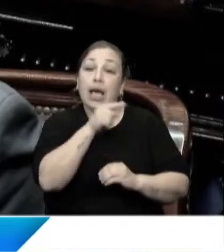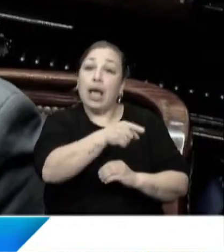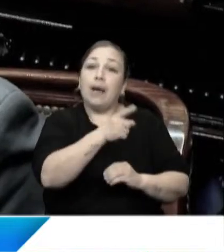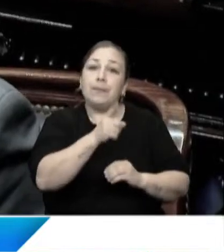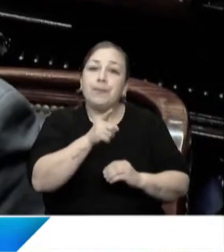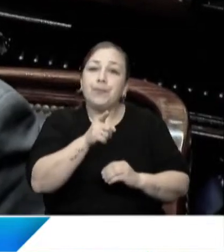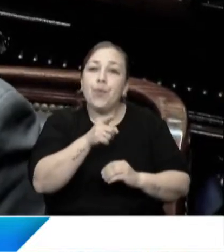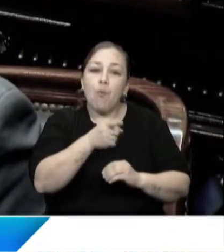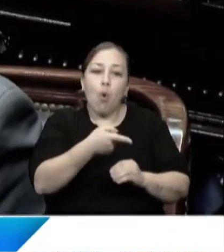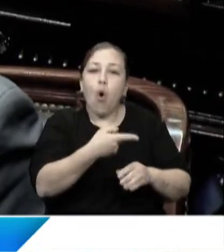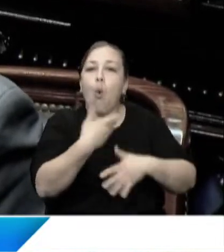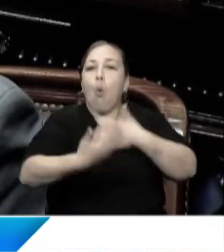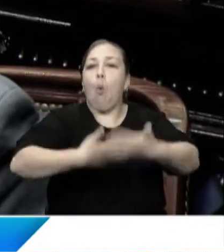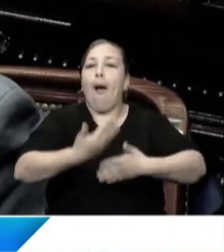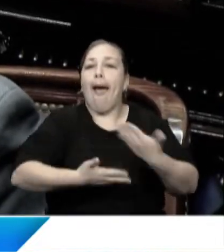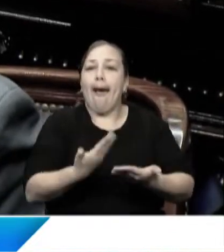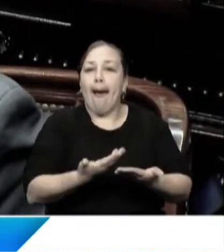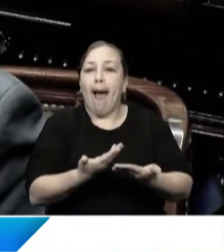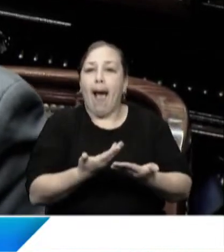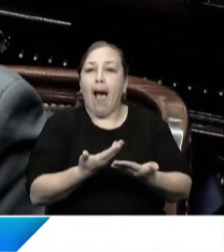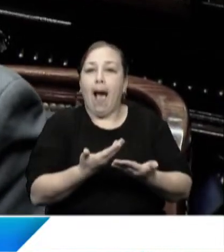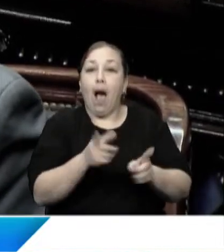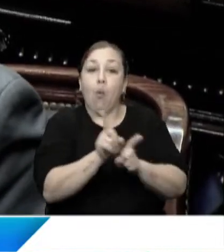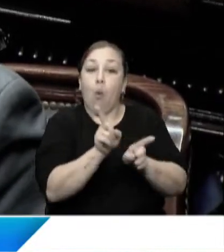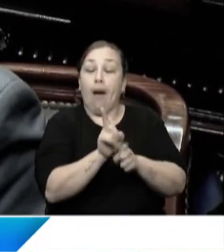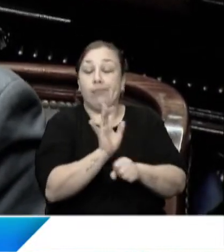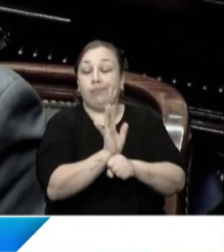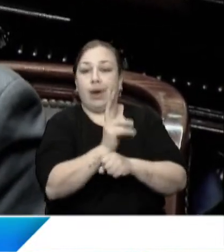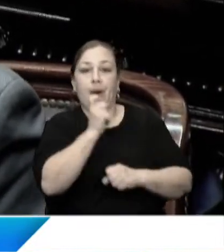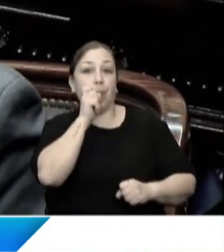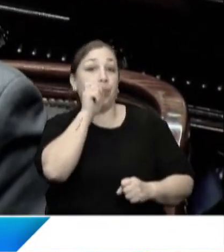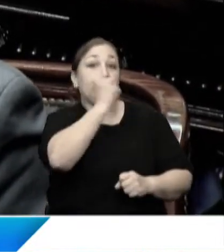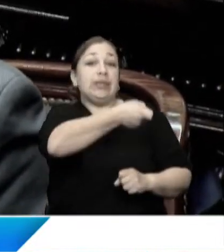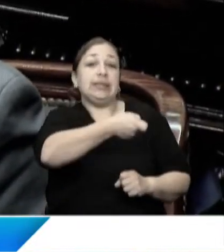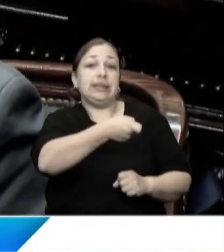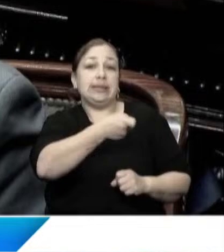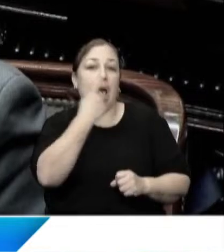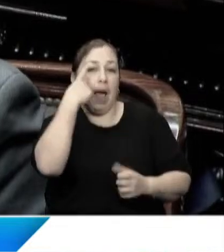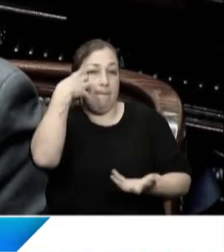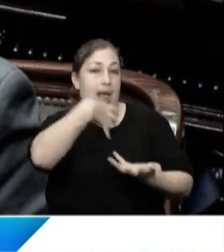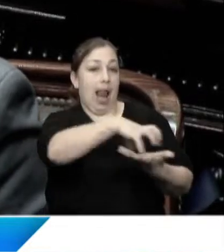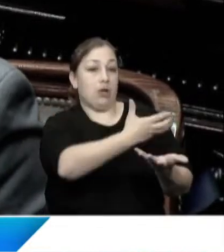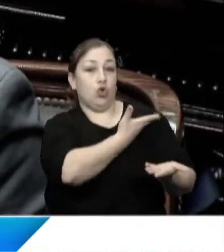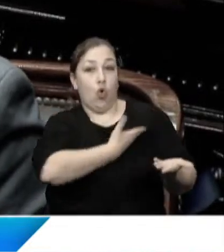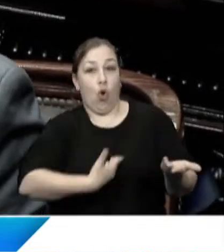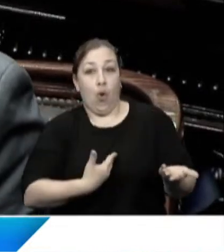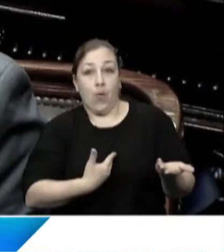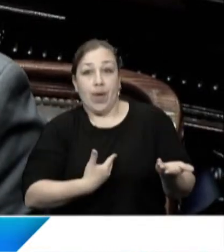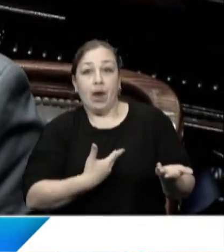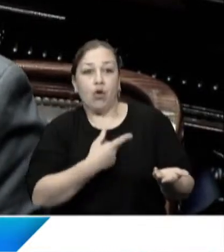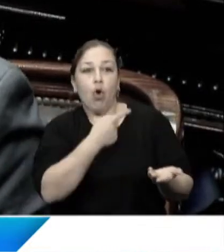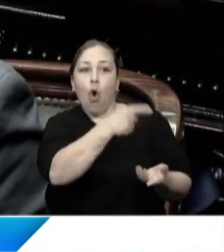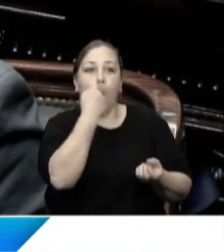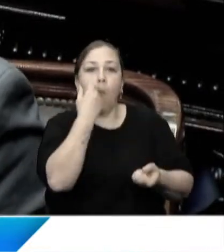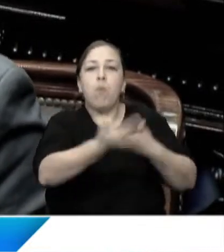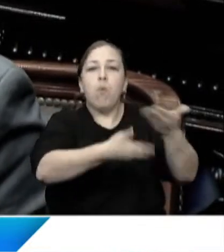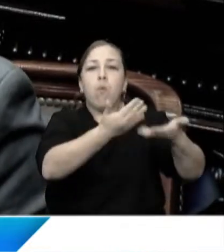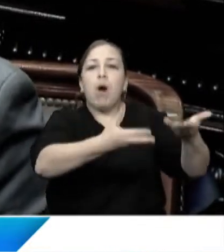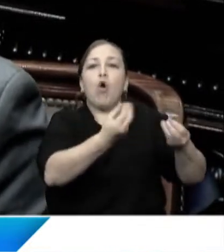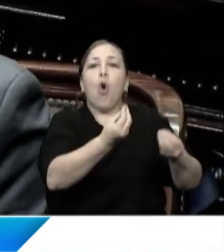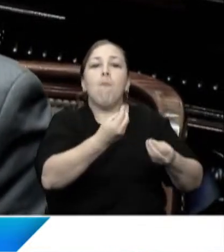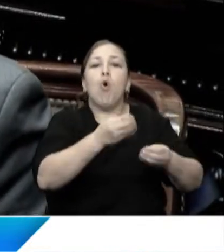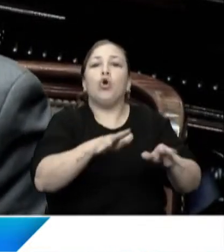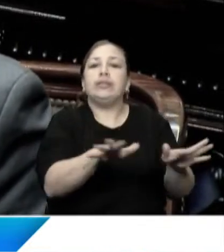que juegan a la visita a los palacios gubernamentales y erosionan el funcionamiento del